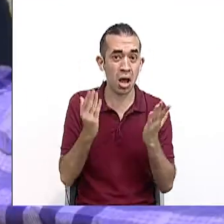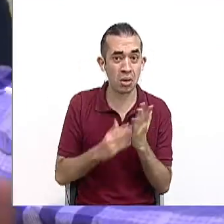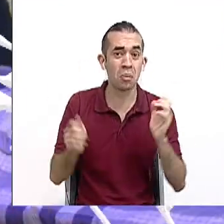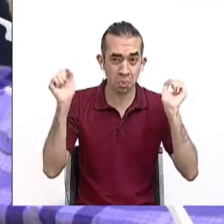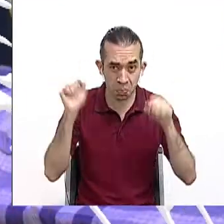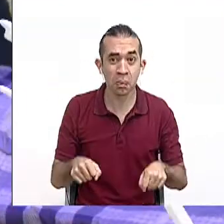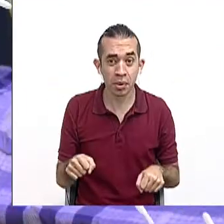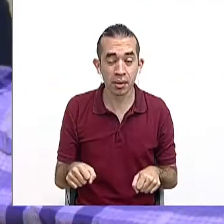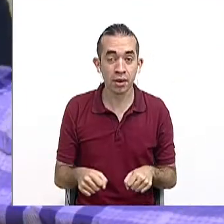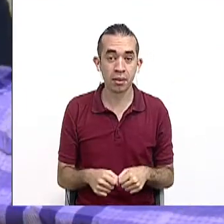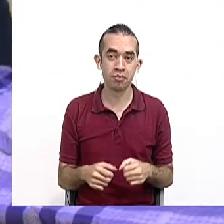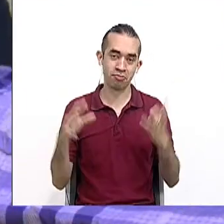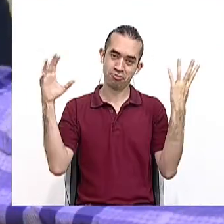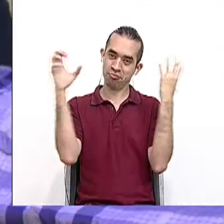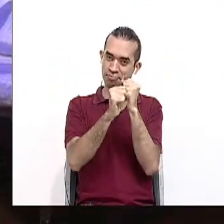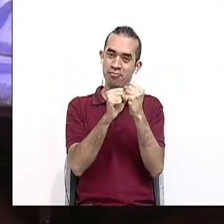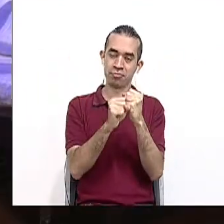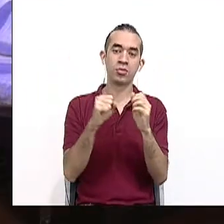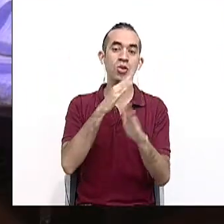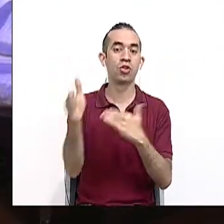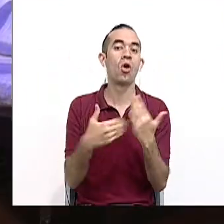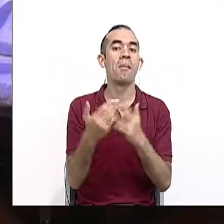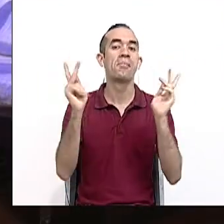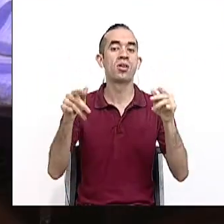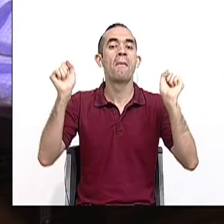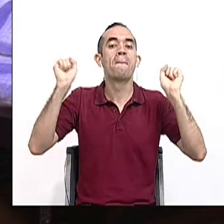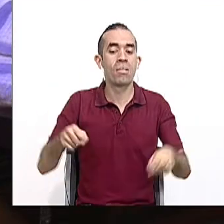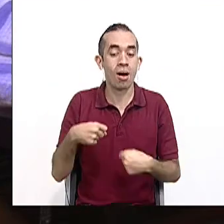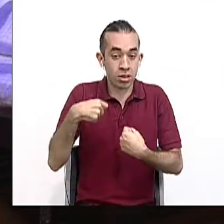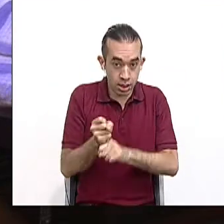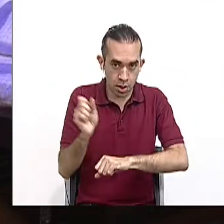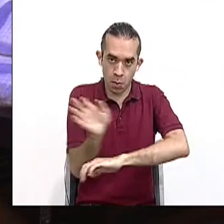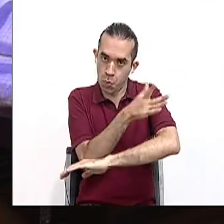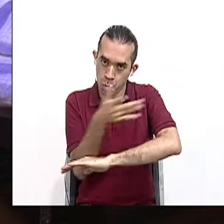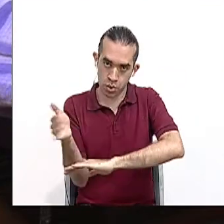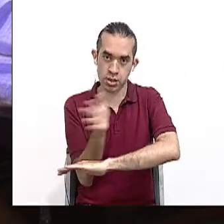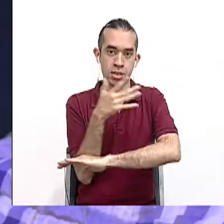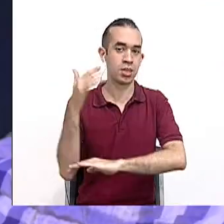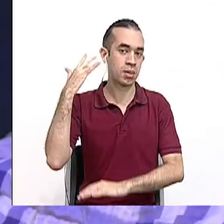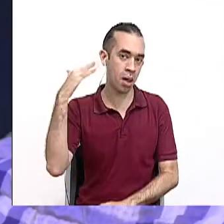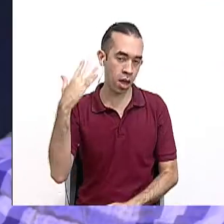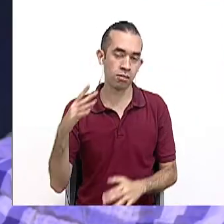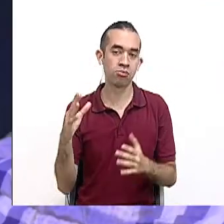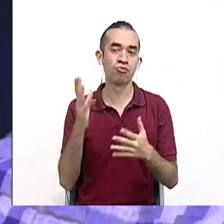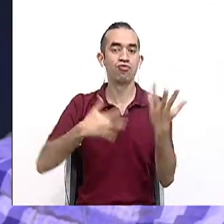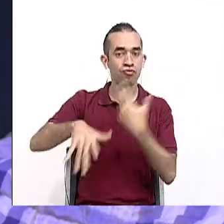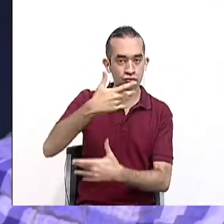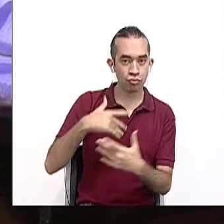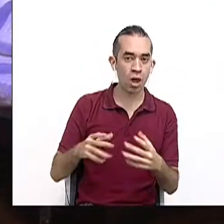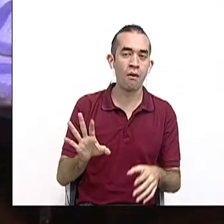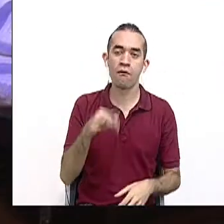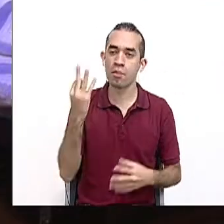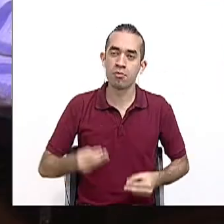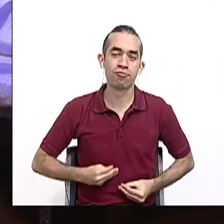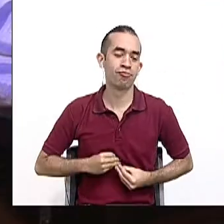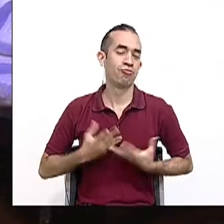conclusión, todas las personas podemos musicar, relacionarnos y vivir la música de alguna manera. ¿Cuál es la de ustedes?